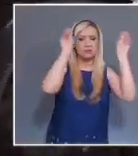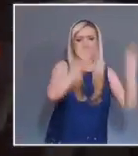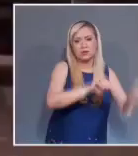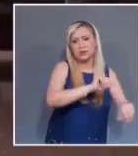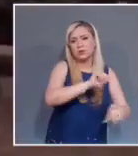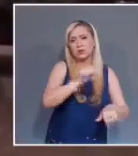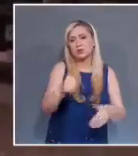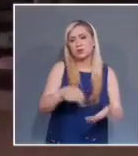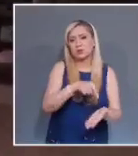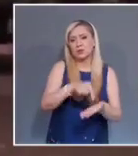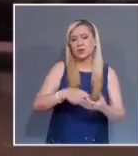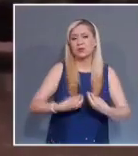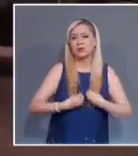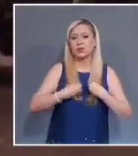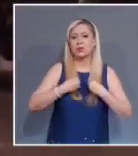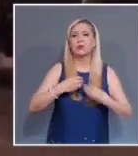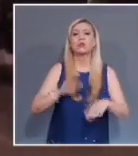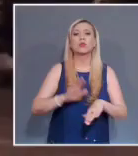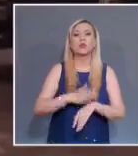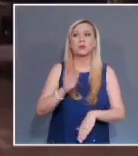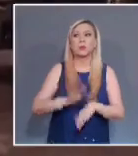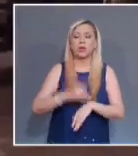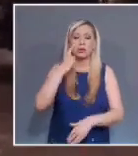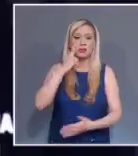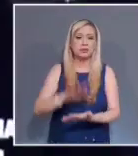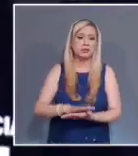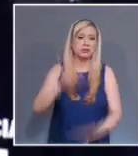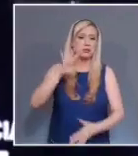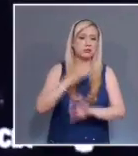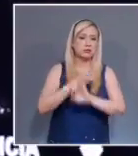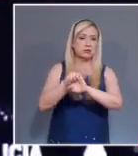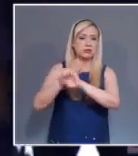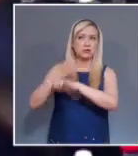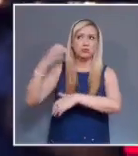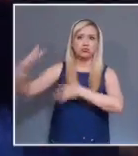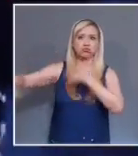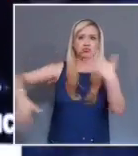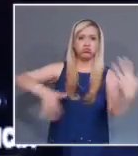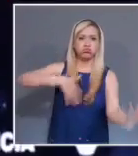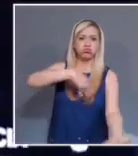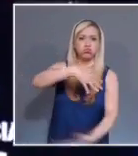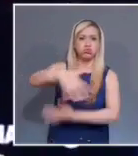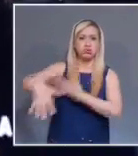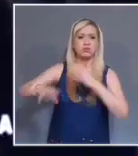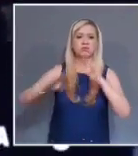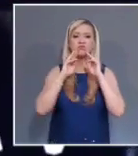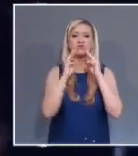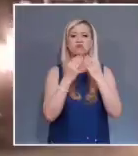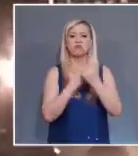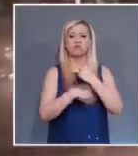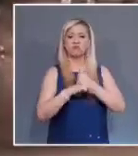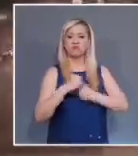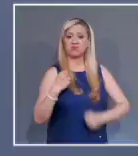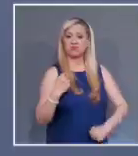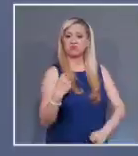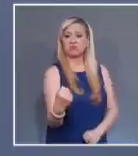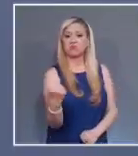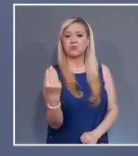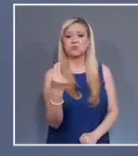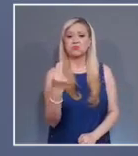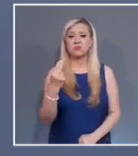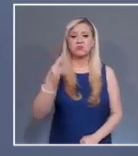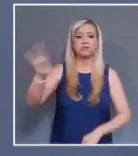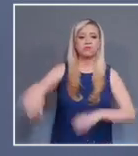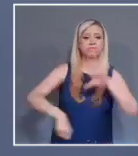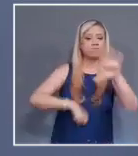sobre todo en los estados en los que se ha incrementado la violencia y donde la delincuencia organizada necesita mano de obra. Tenemos